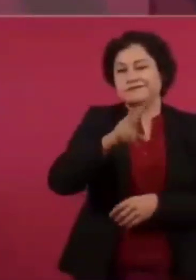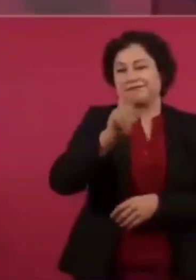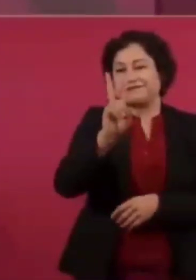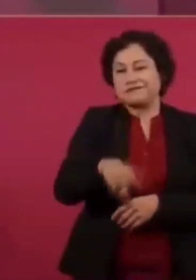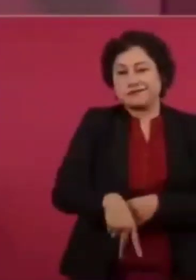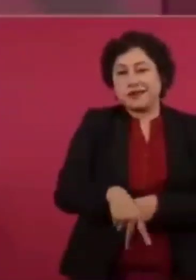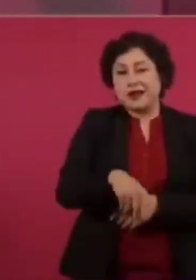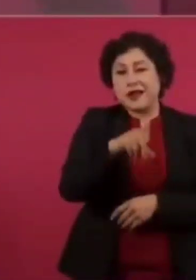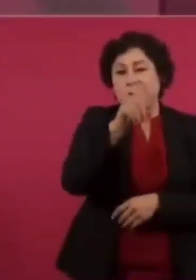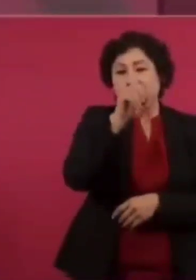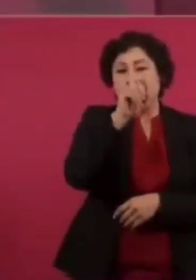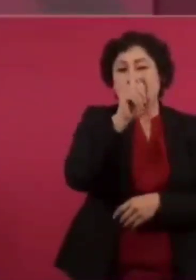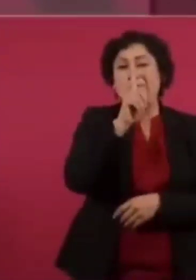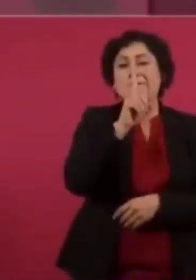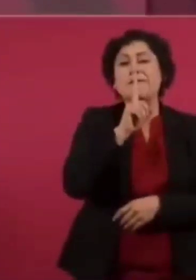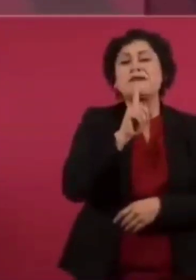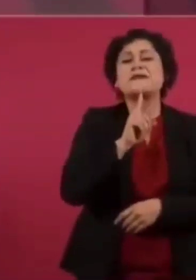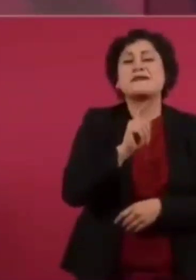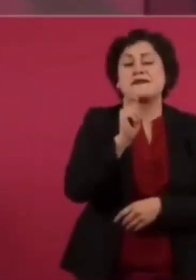Es un cuento, una mentira.